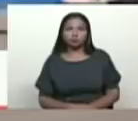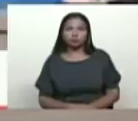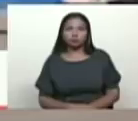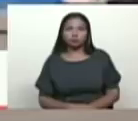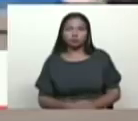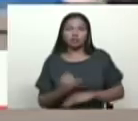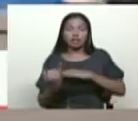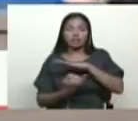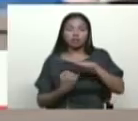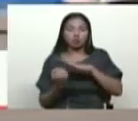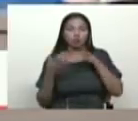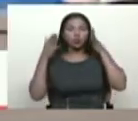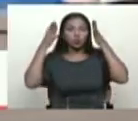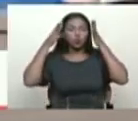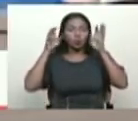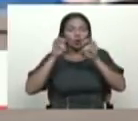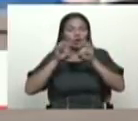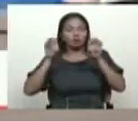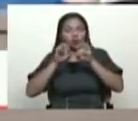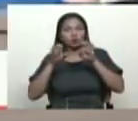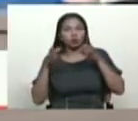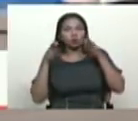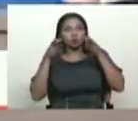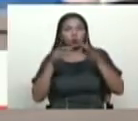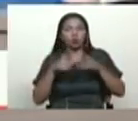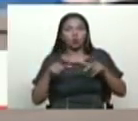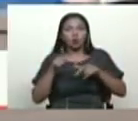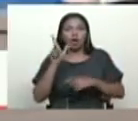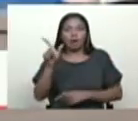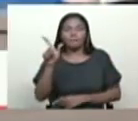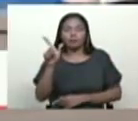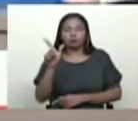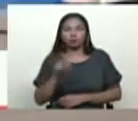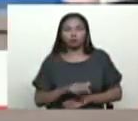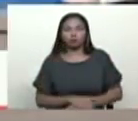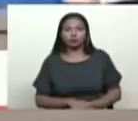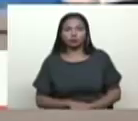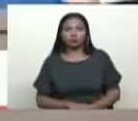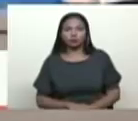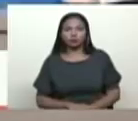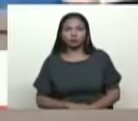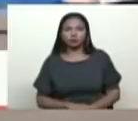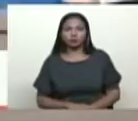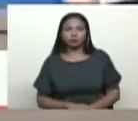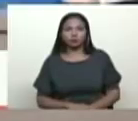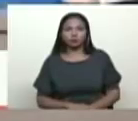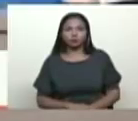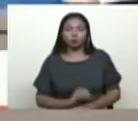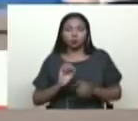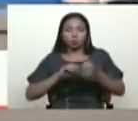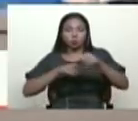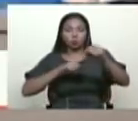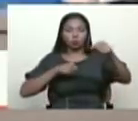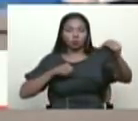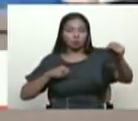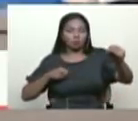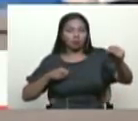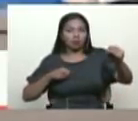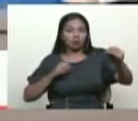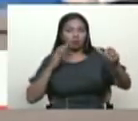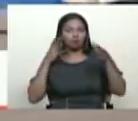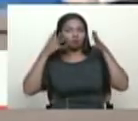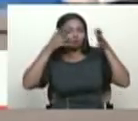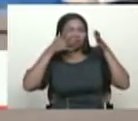de Formación y de Estudios Superiores del Partido Socialista Unido de Venezuela un diplomado de formación